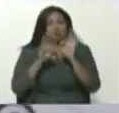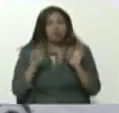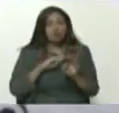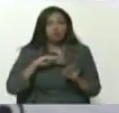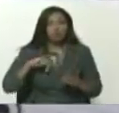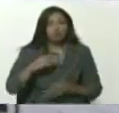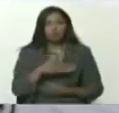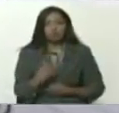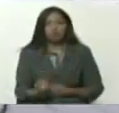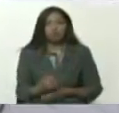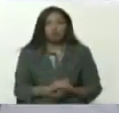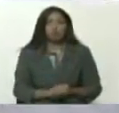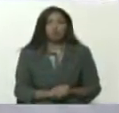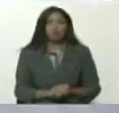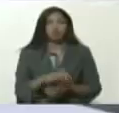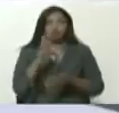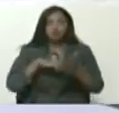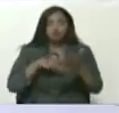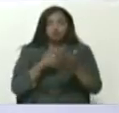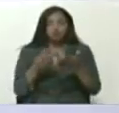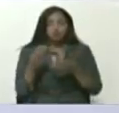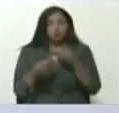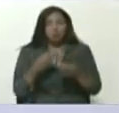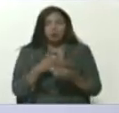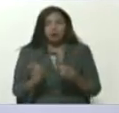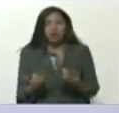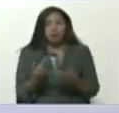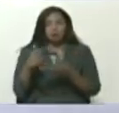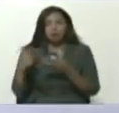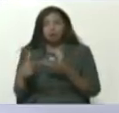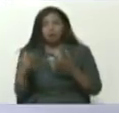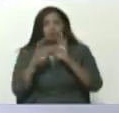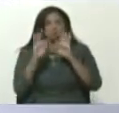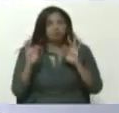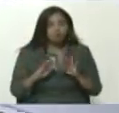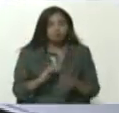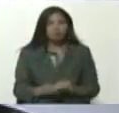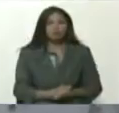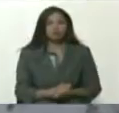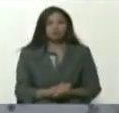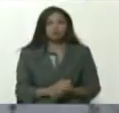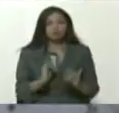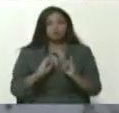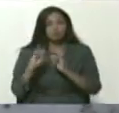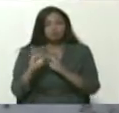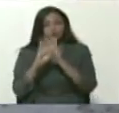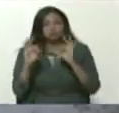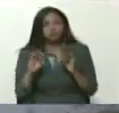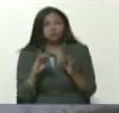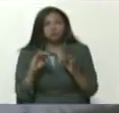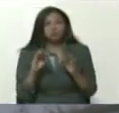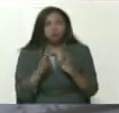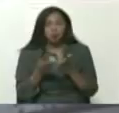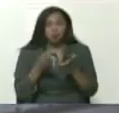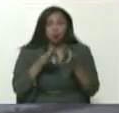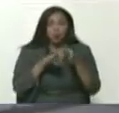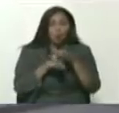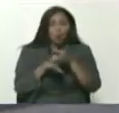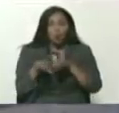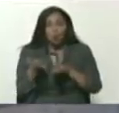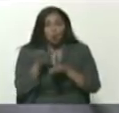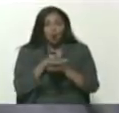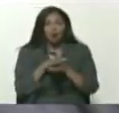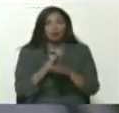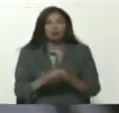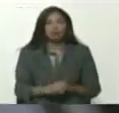querramos. Cuadriculado, doble línea o una línea. Aquí se va formando ya el sándwich. Tenemos